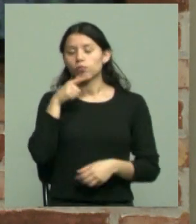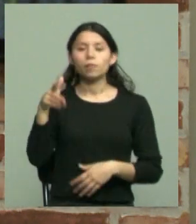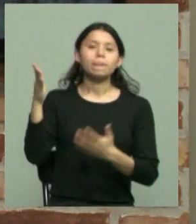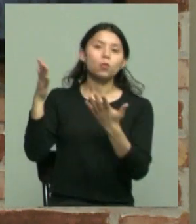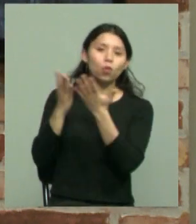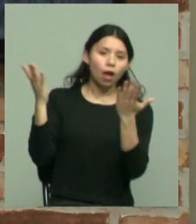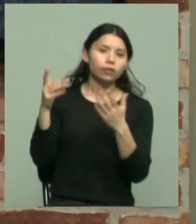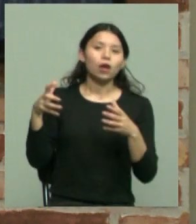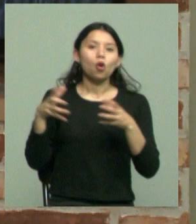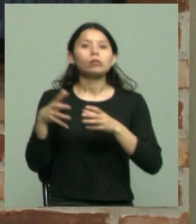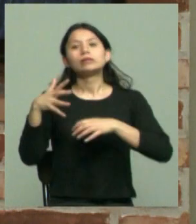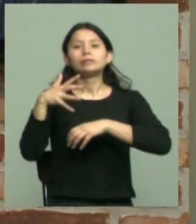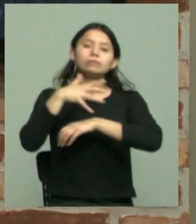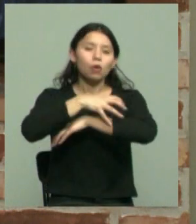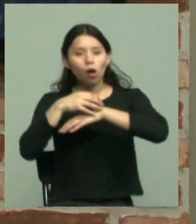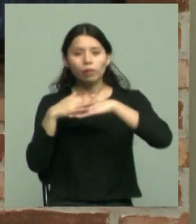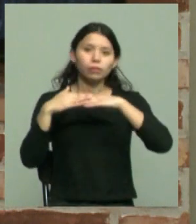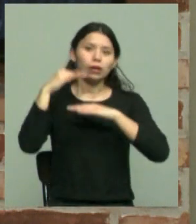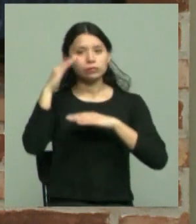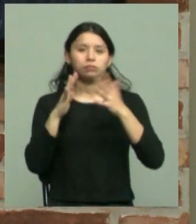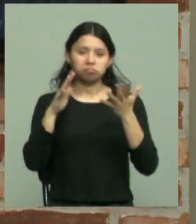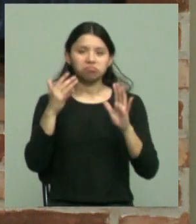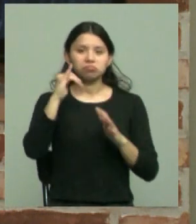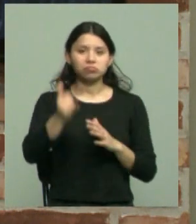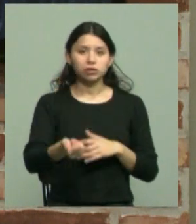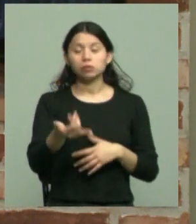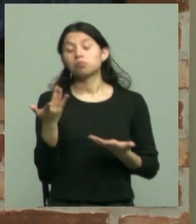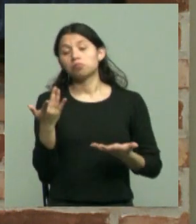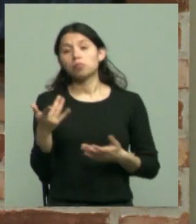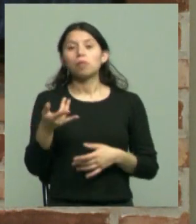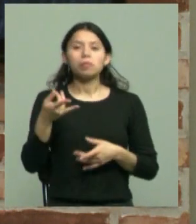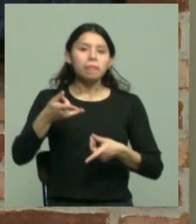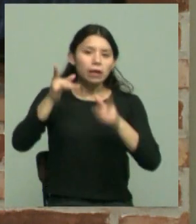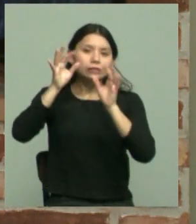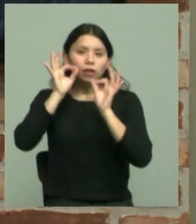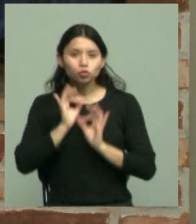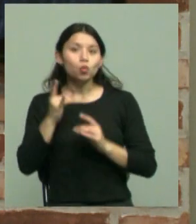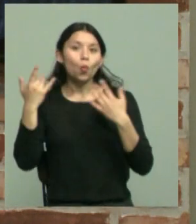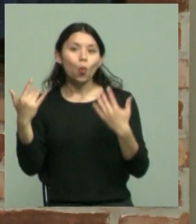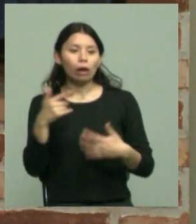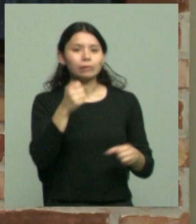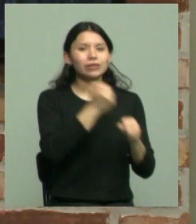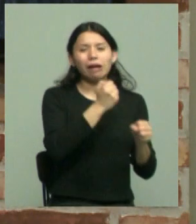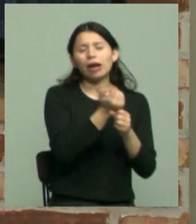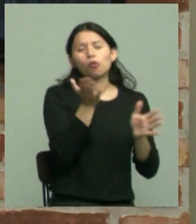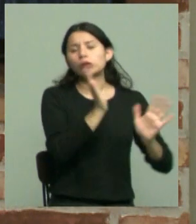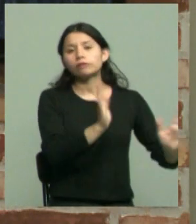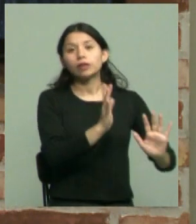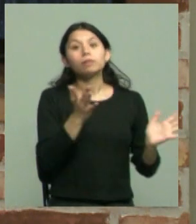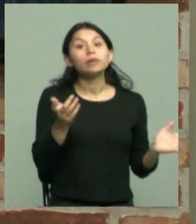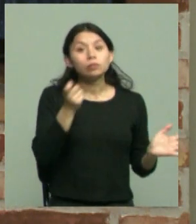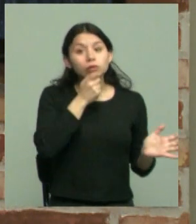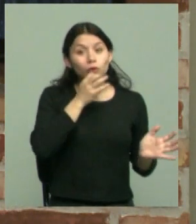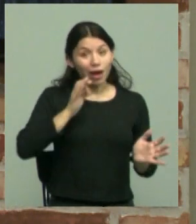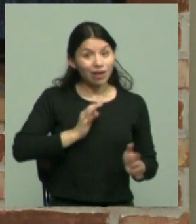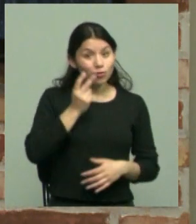40 horas, que tiene todas sus comidas, su desayuno, que no necesita trabajar, pero si lo llevamos a la realidad del 2022 y como decías vos, lo que va a